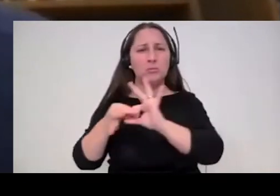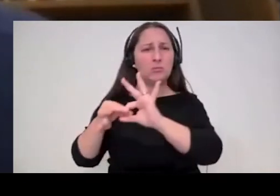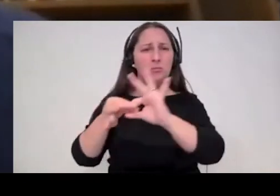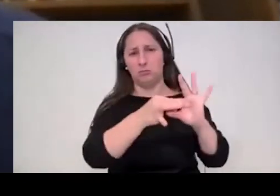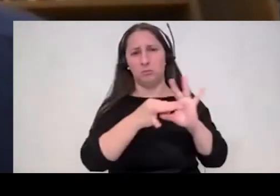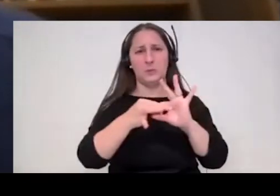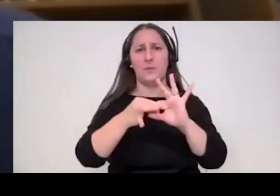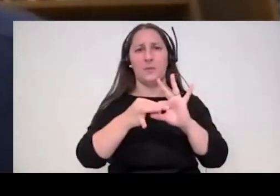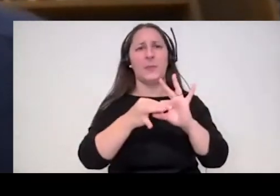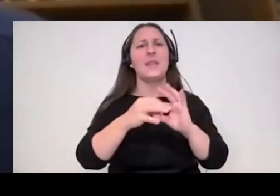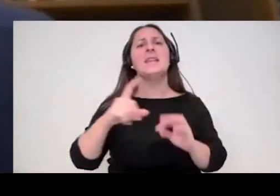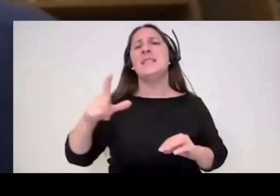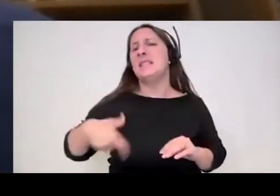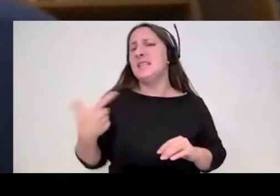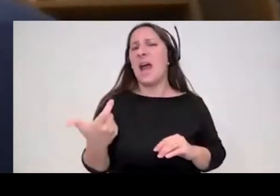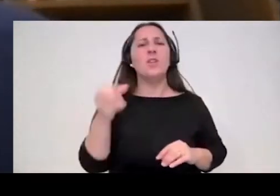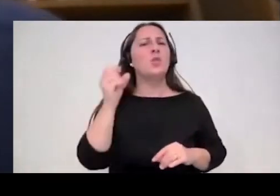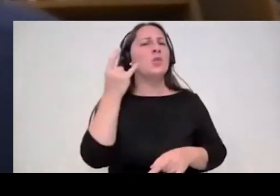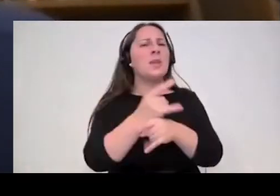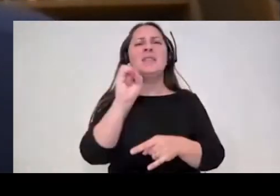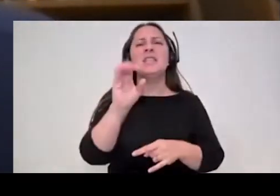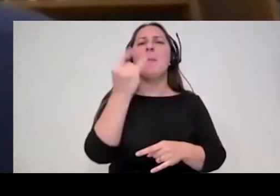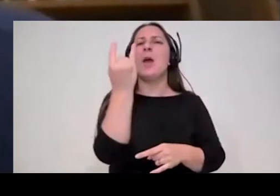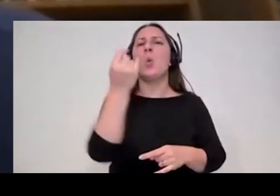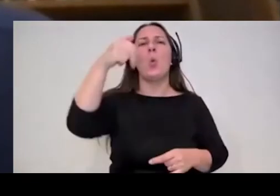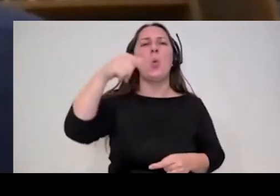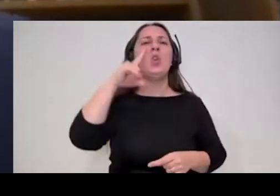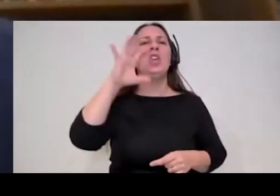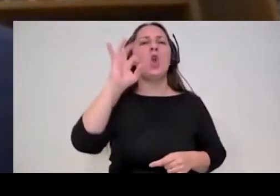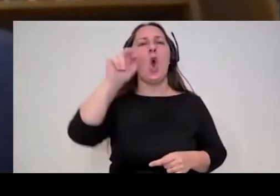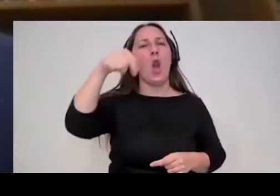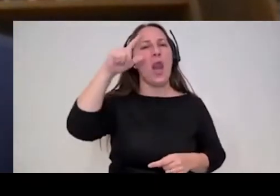llaman uniones? Porque si no nos unimos,